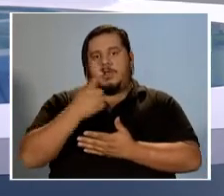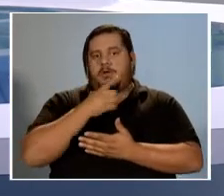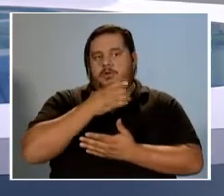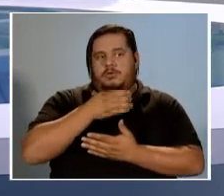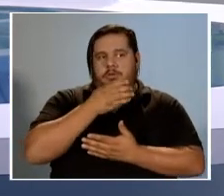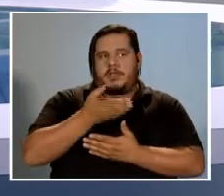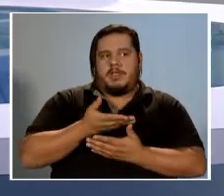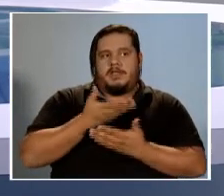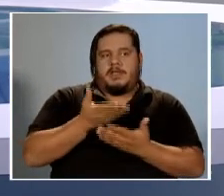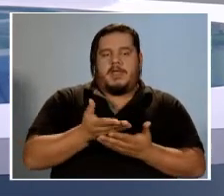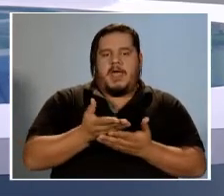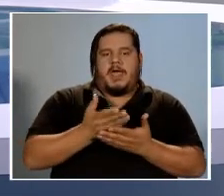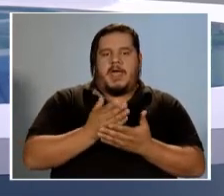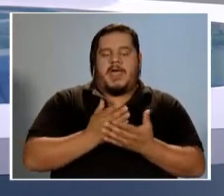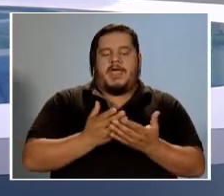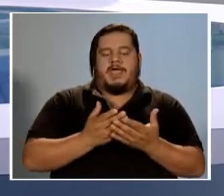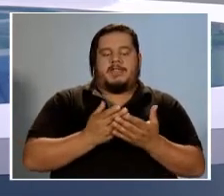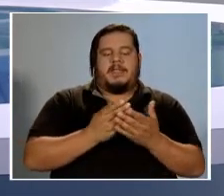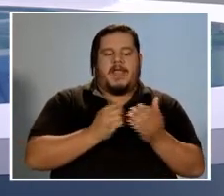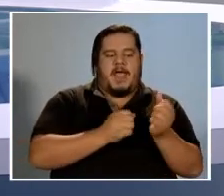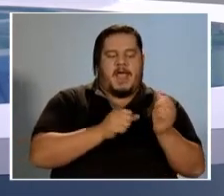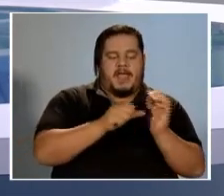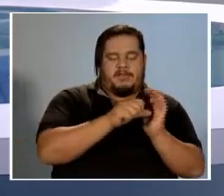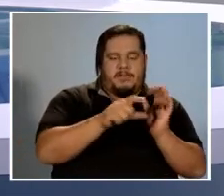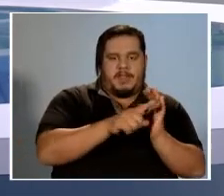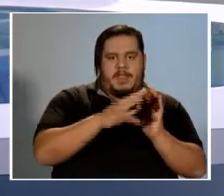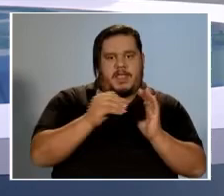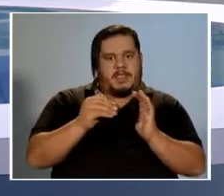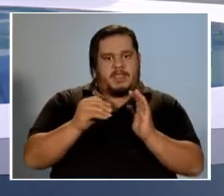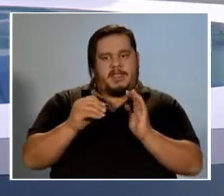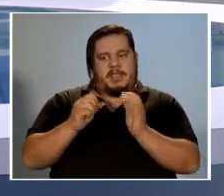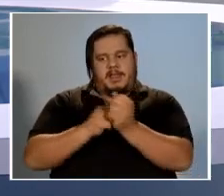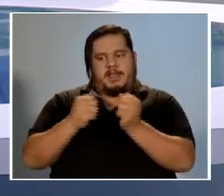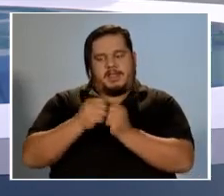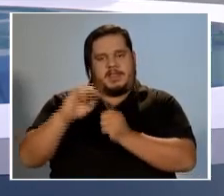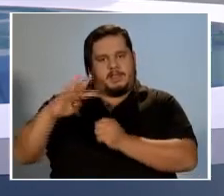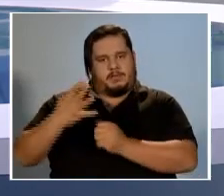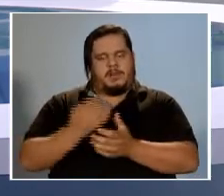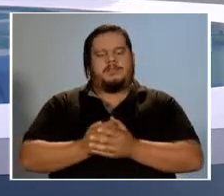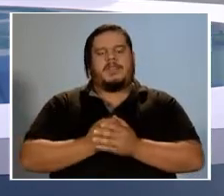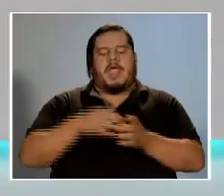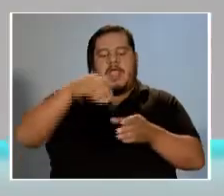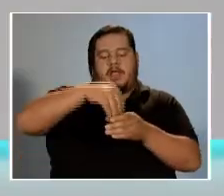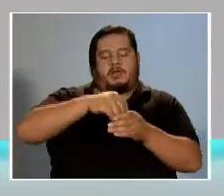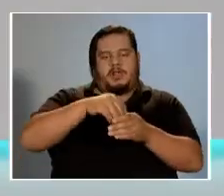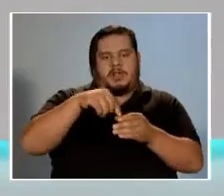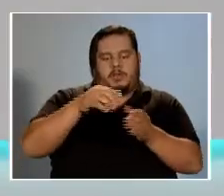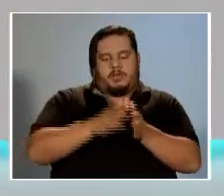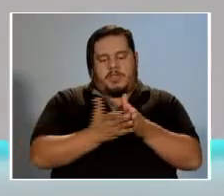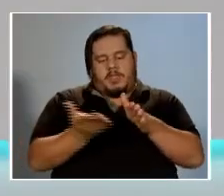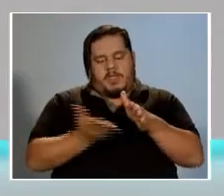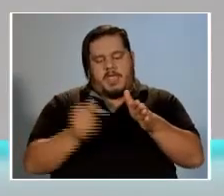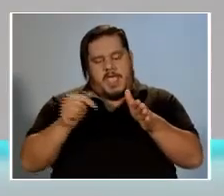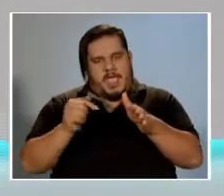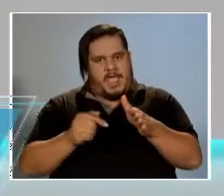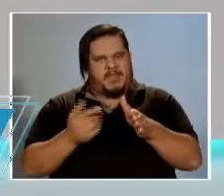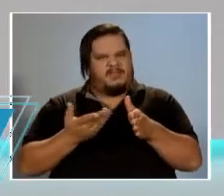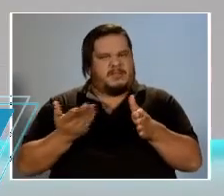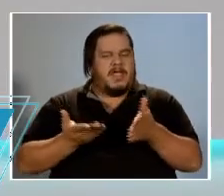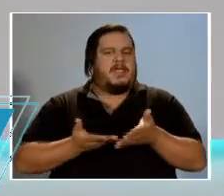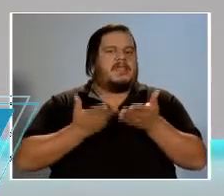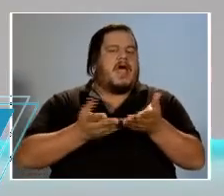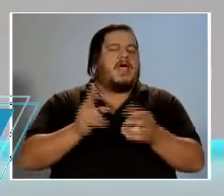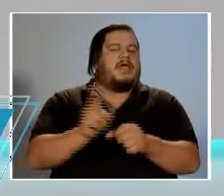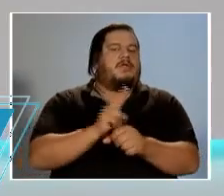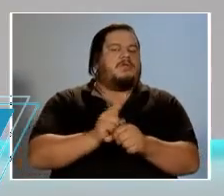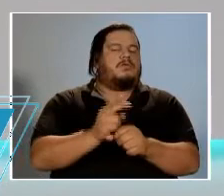da entre la Asamblea Legislativa y la Sala Constitucional. El contenido de esa sentencia pues dará luces de cuál es el procedimiento correcto en